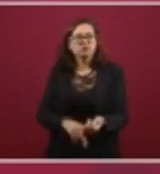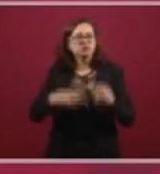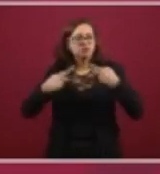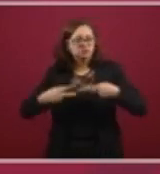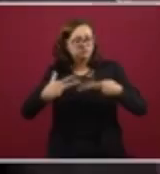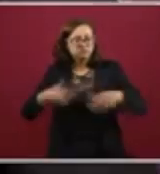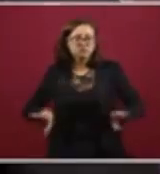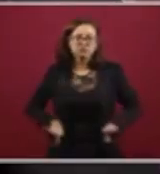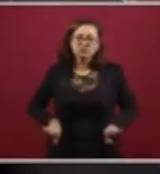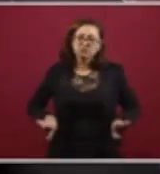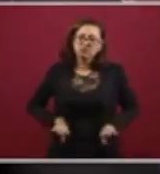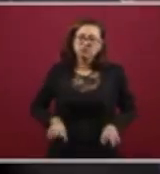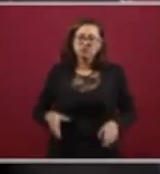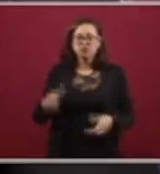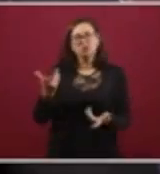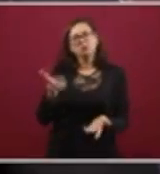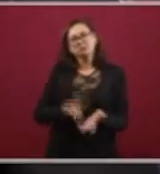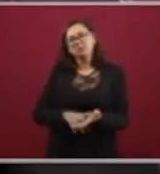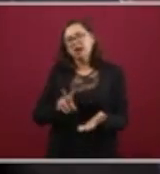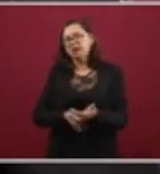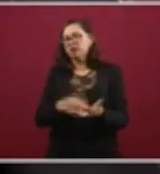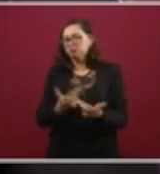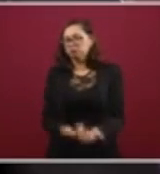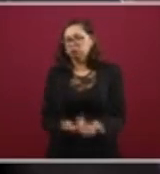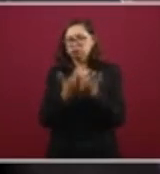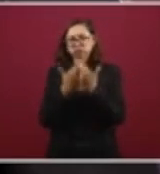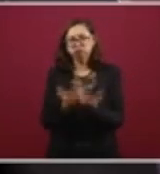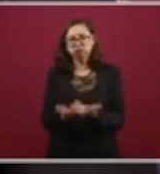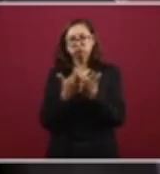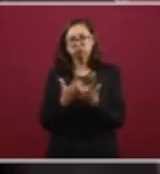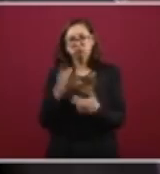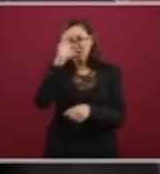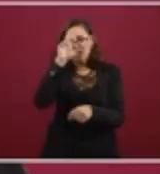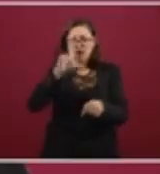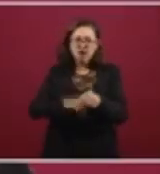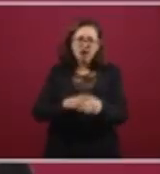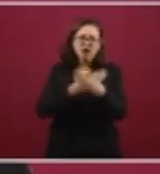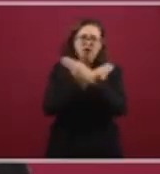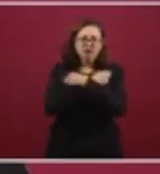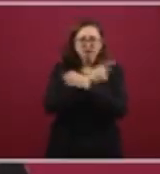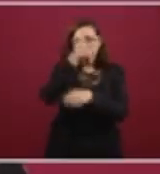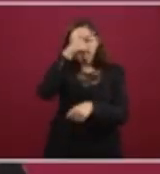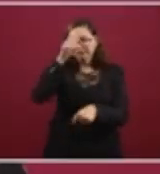valores culturales, morales, espirituales, que no se pierda eso,